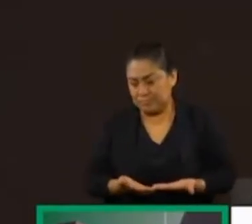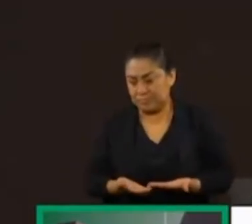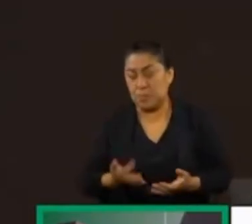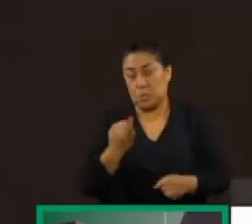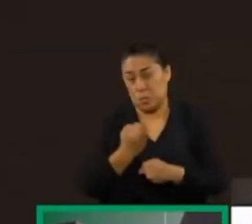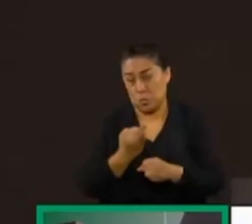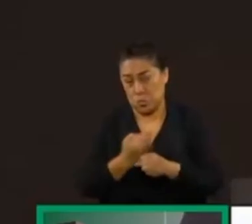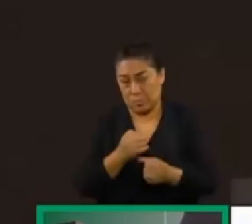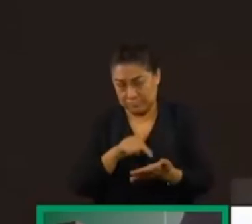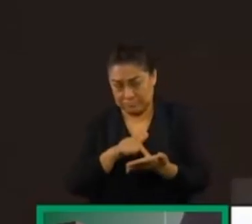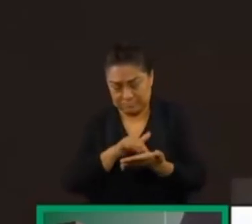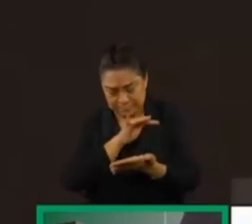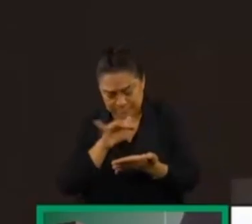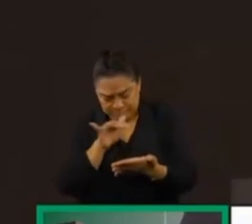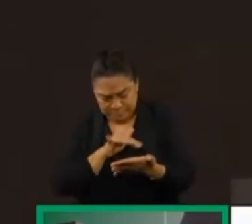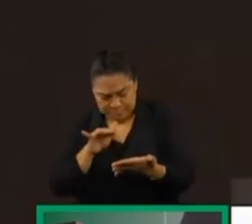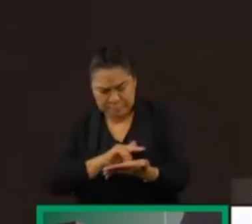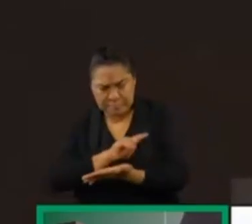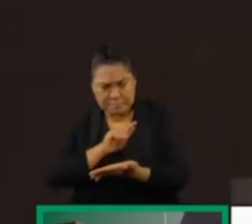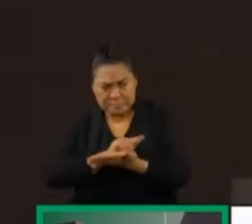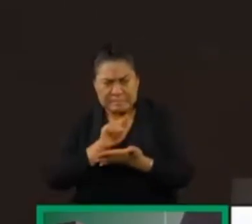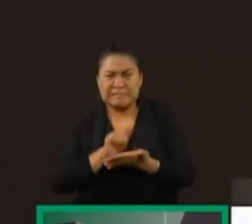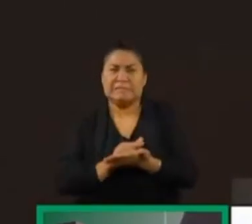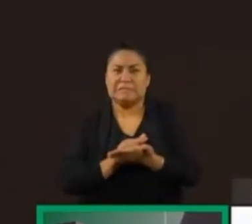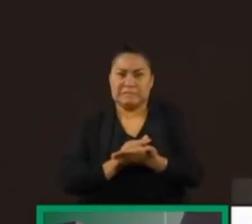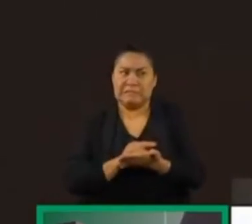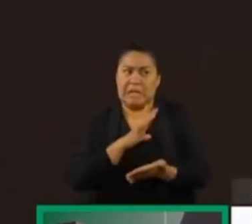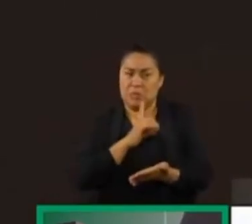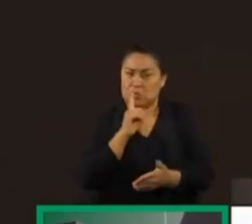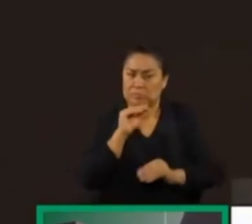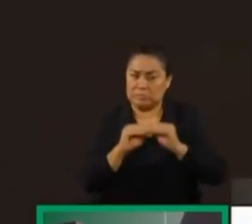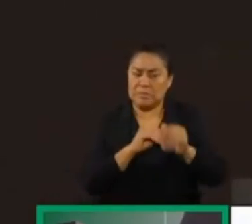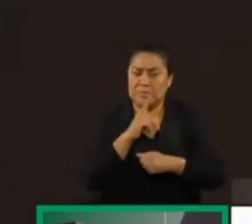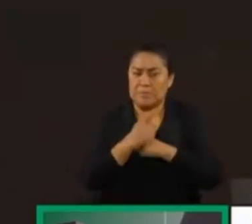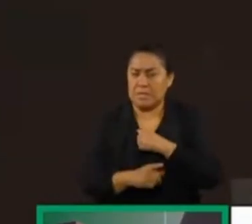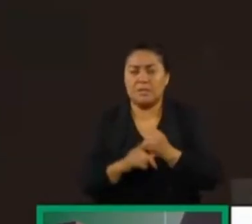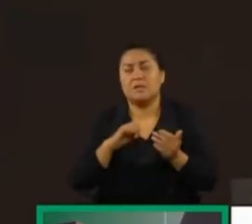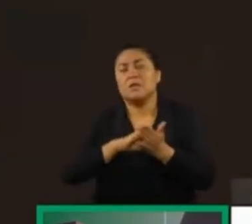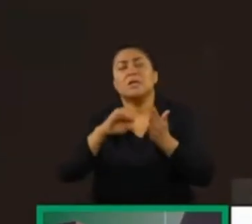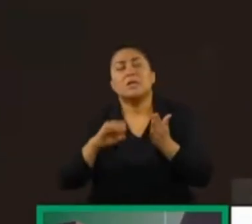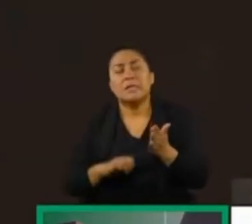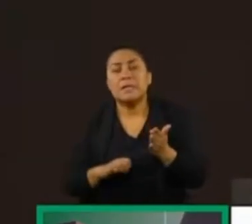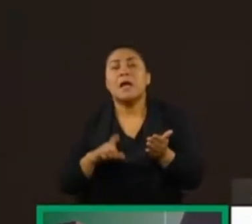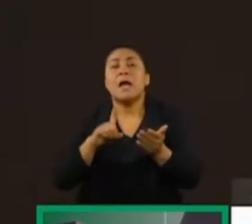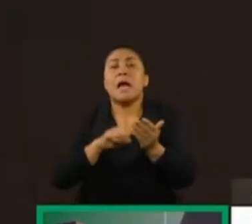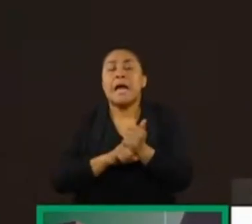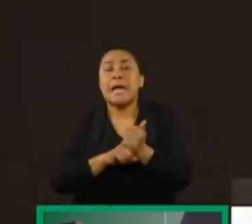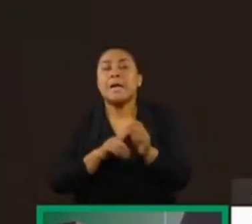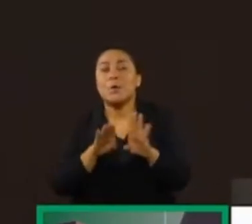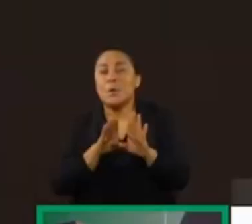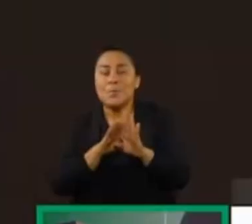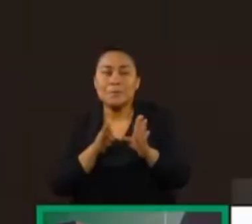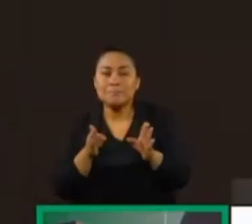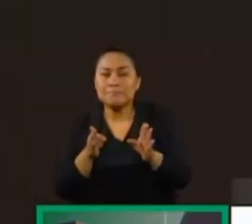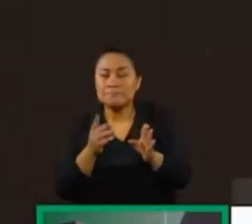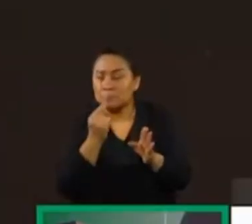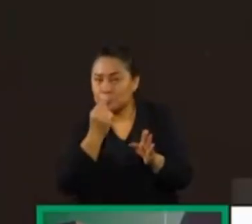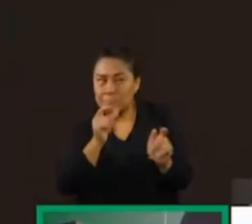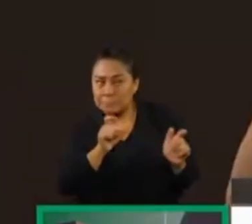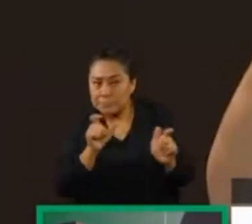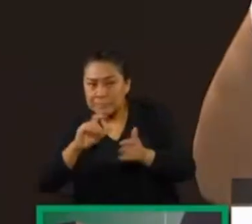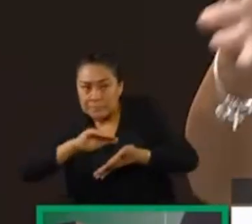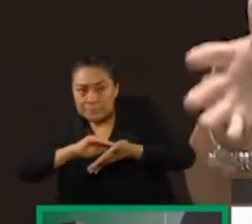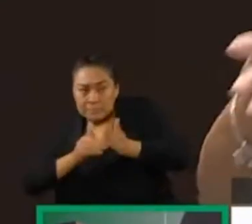estas reformas hay varios elementos muy peligrosos. Por ejemplo, los operativos encubiertos. ¿Para qué?